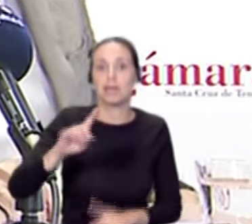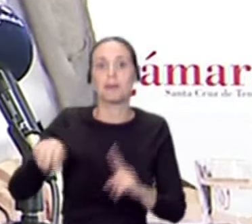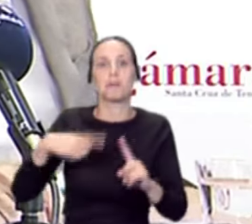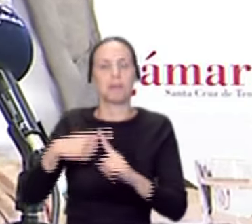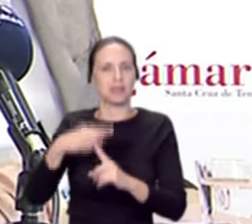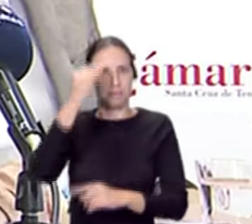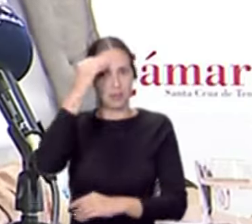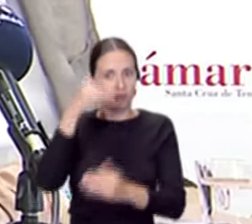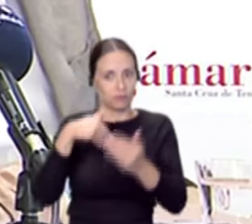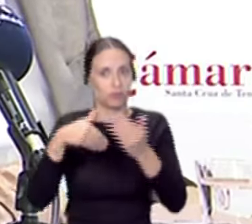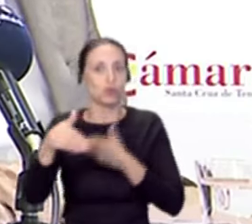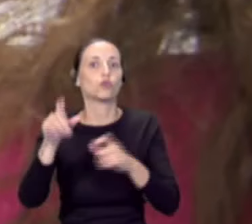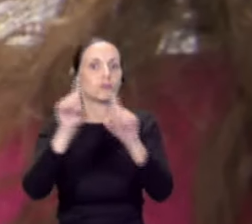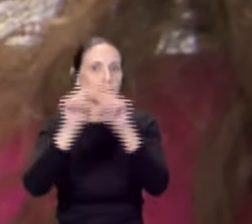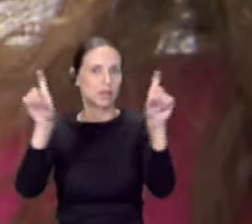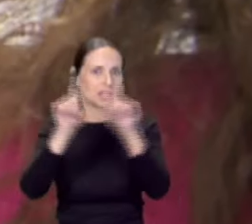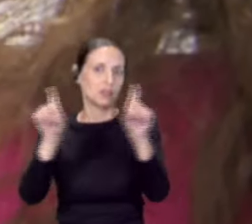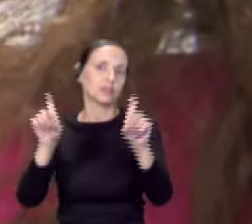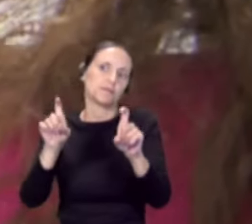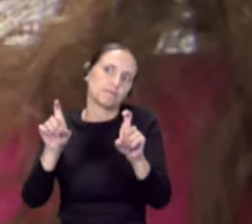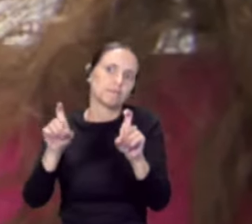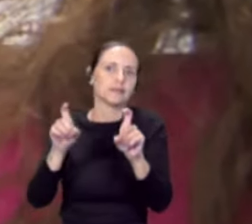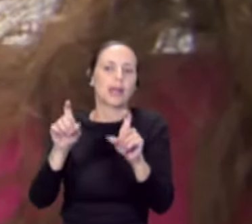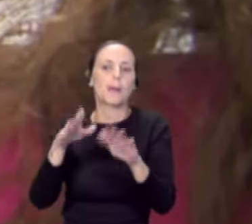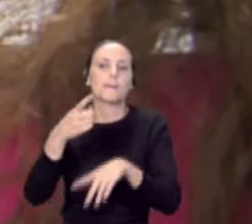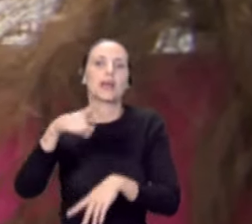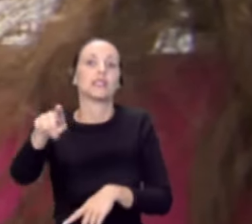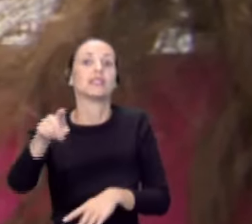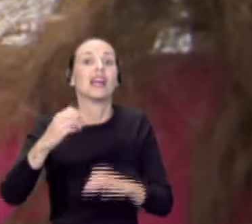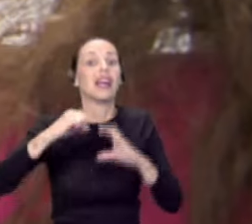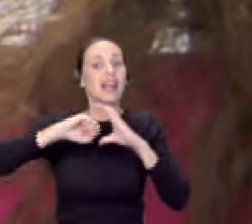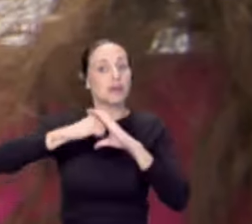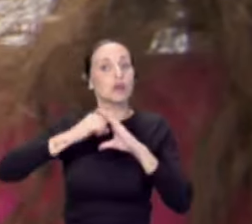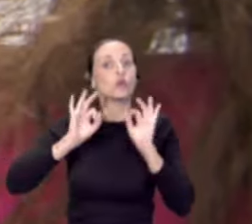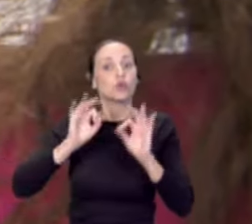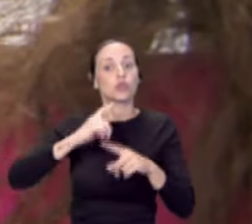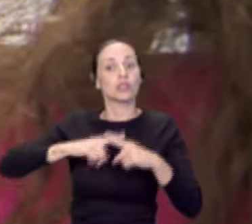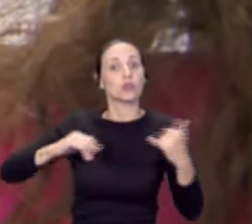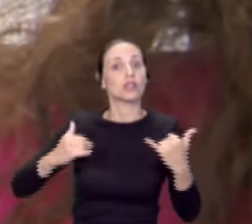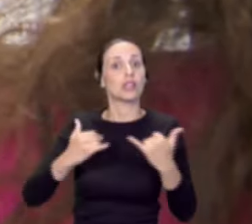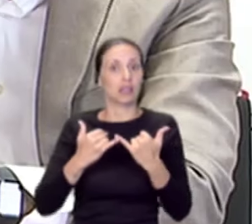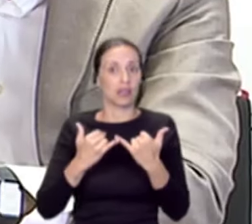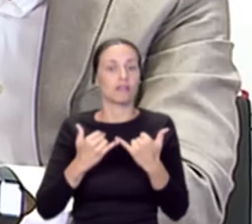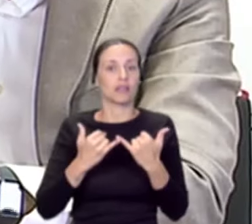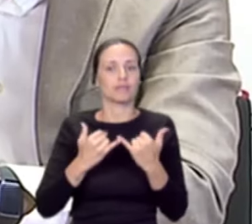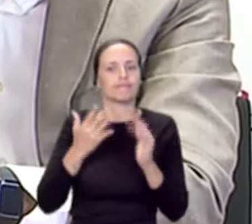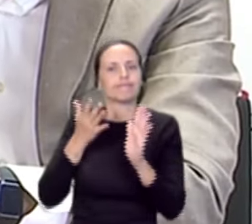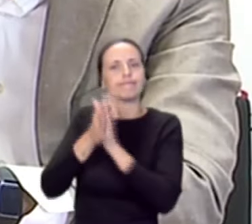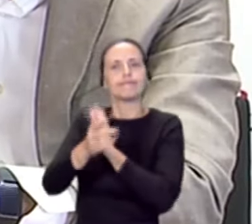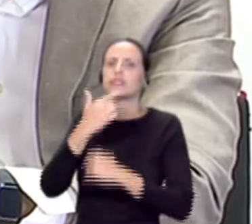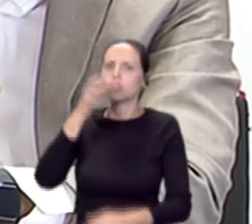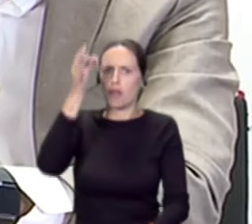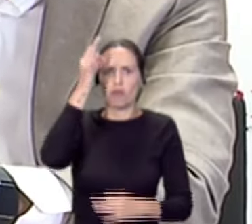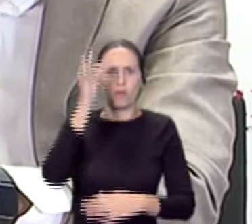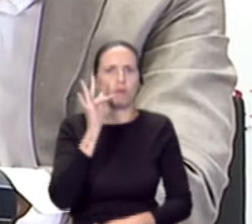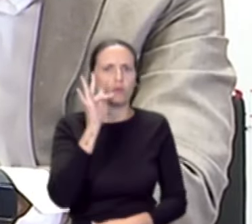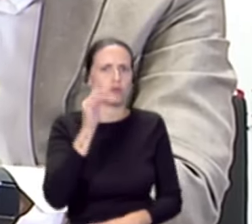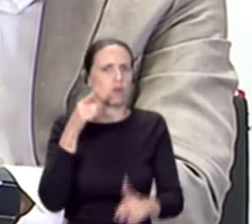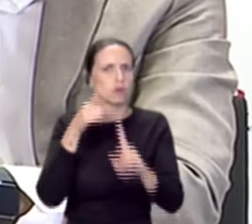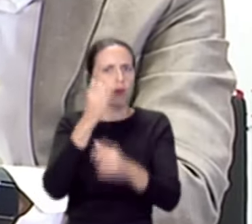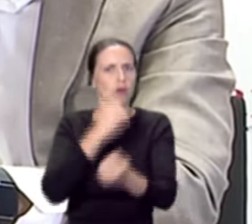tienen para sus negocios en los próximos meses los empresarios. La Cámara de Comercio de Santa Cruz de Tenerife los describe como unos datos muy positivos para la